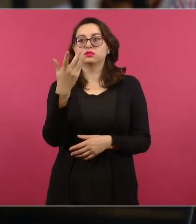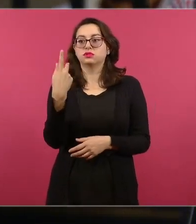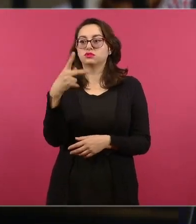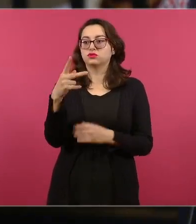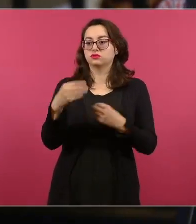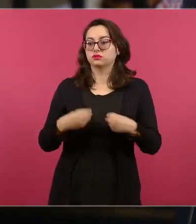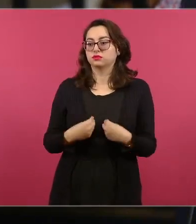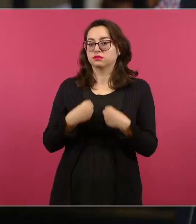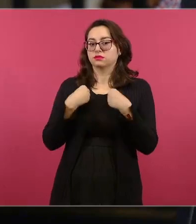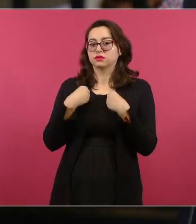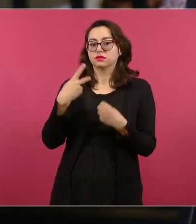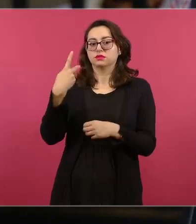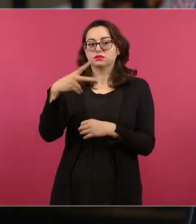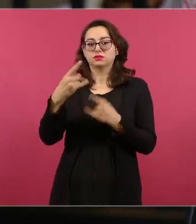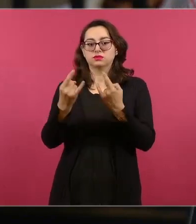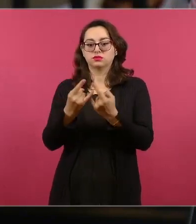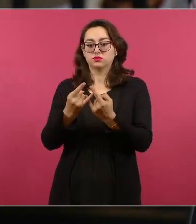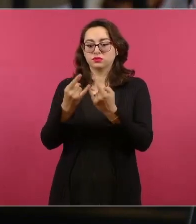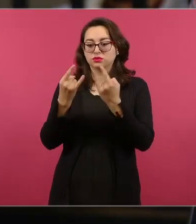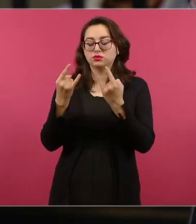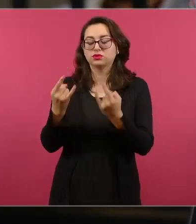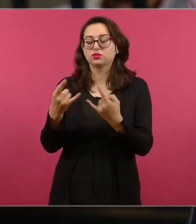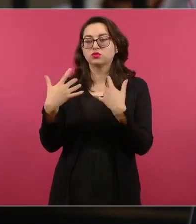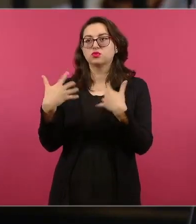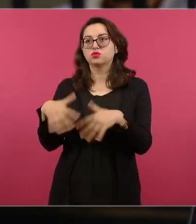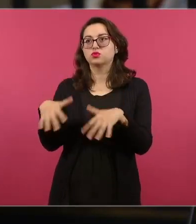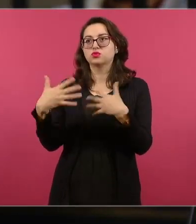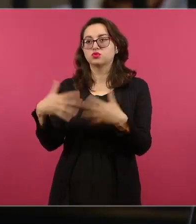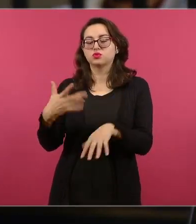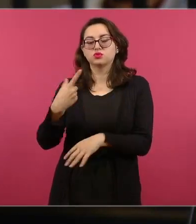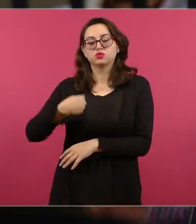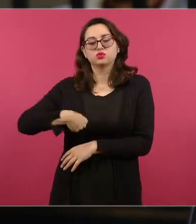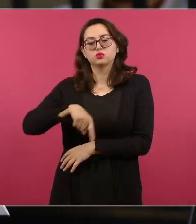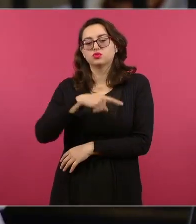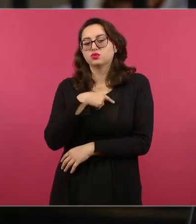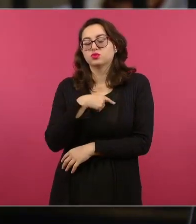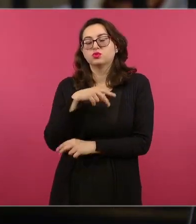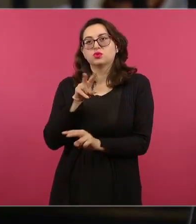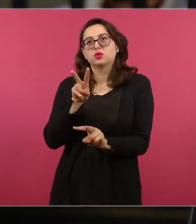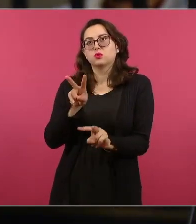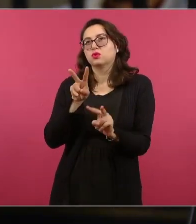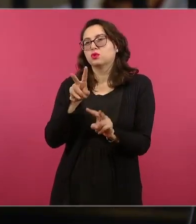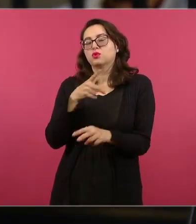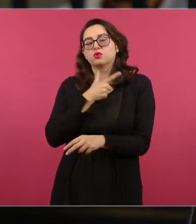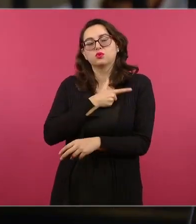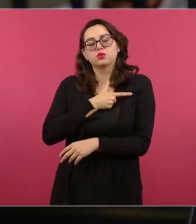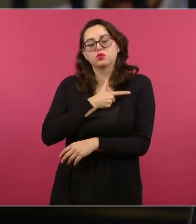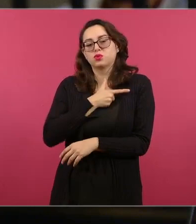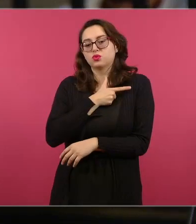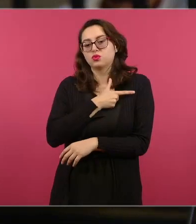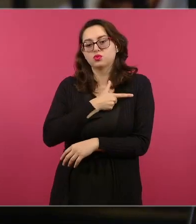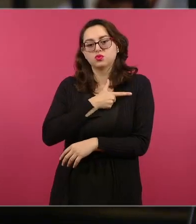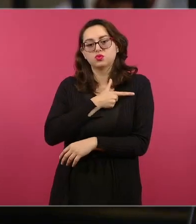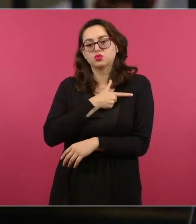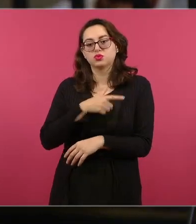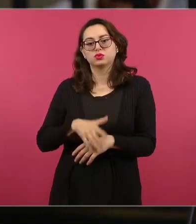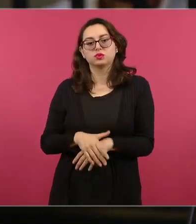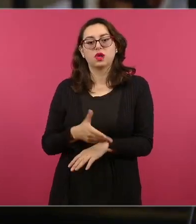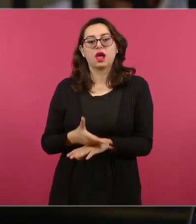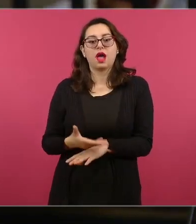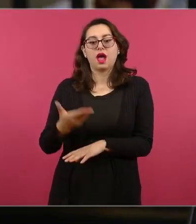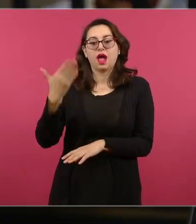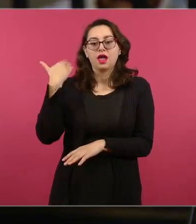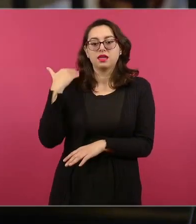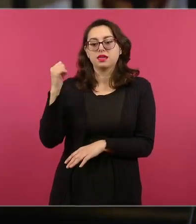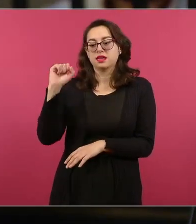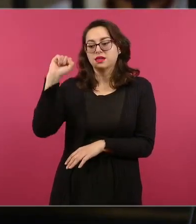ocasiones, o a la gente a veces estamos así, nos llena. Yo tuve una vivencia cuando usted inició allá en Sinaloa, cuando